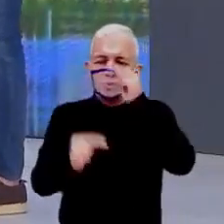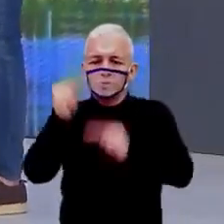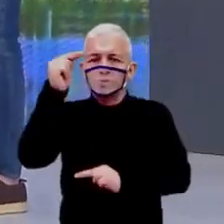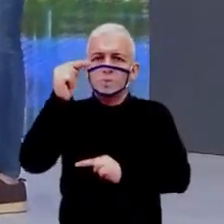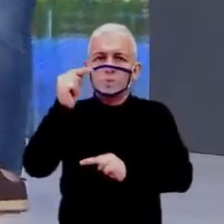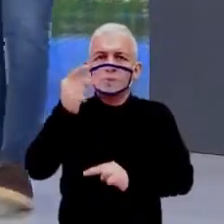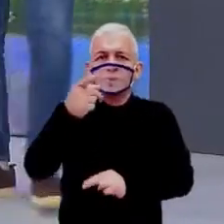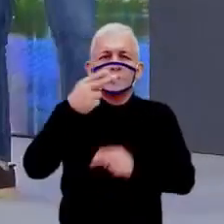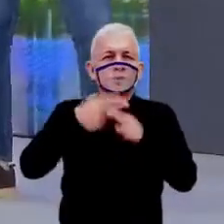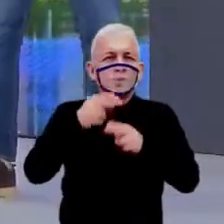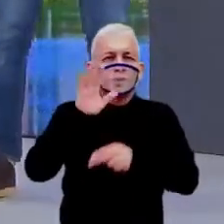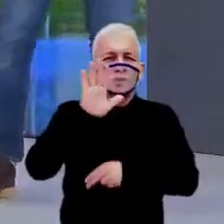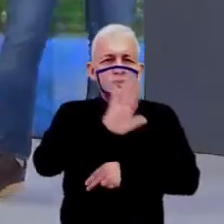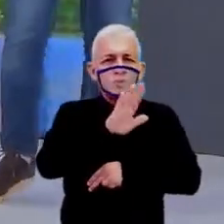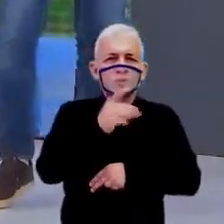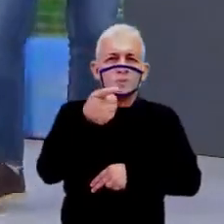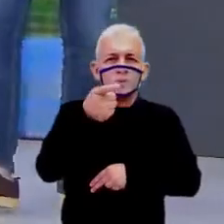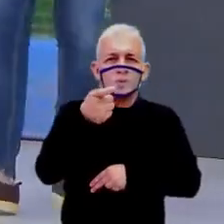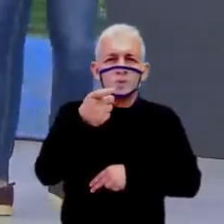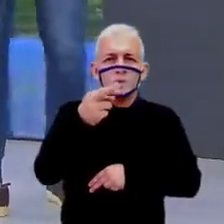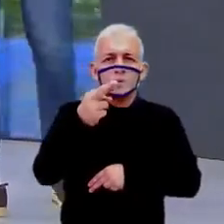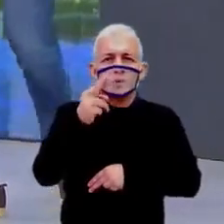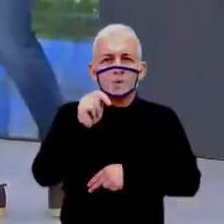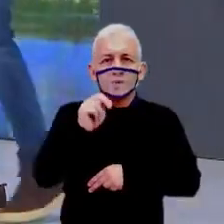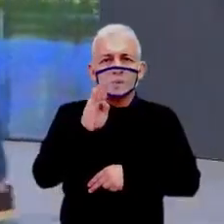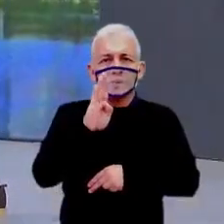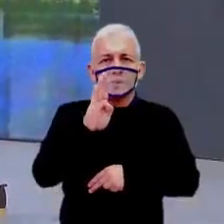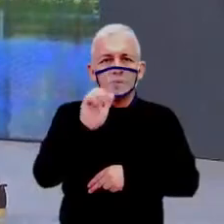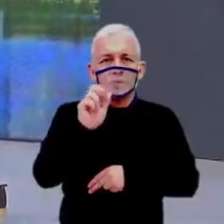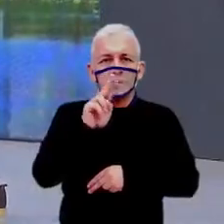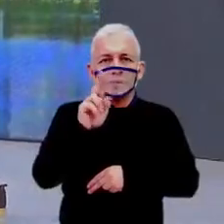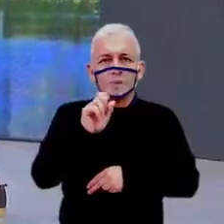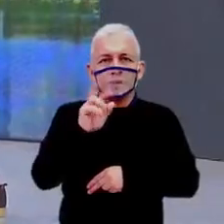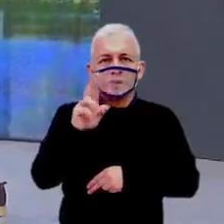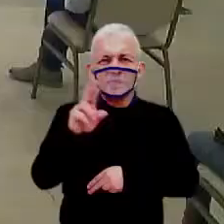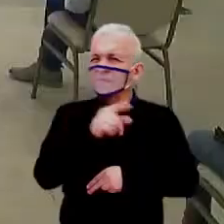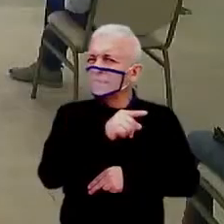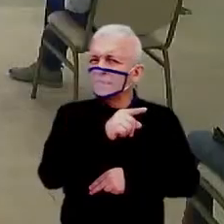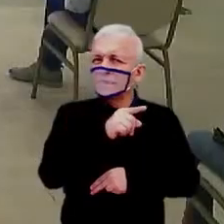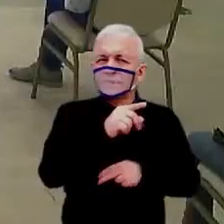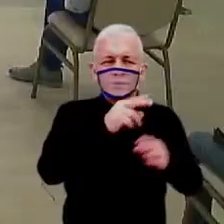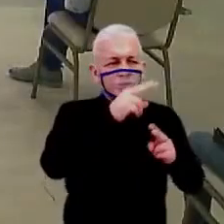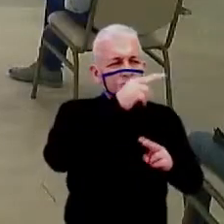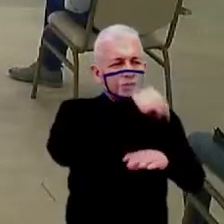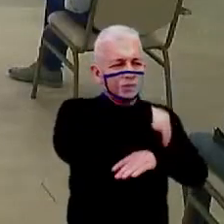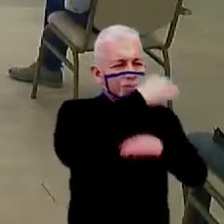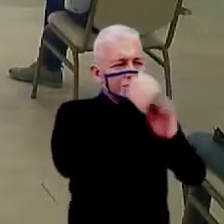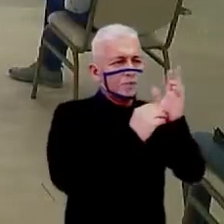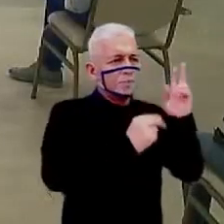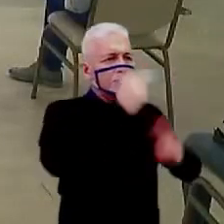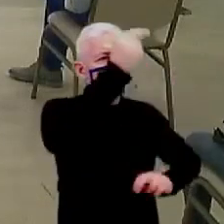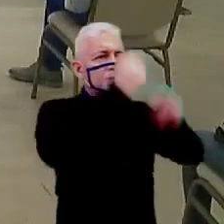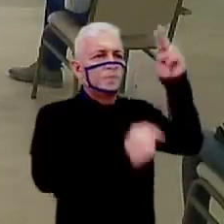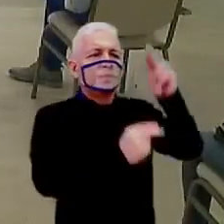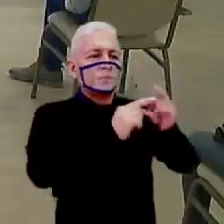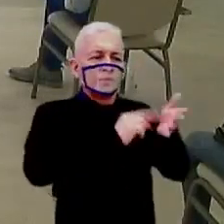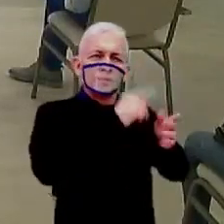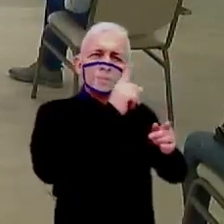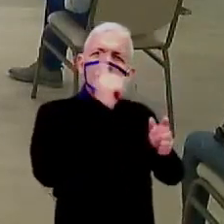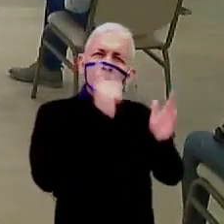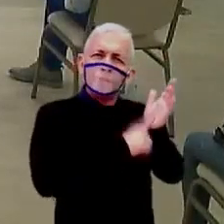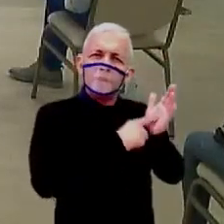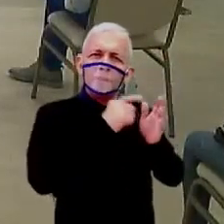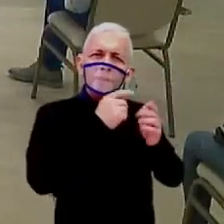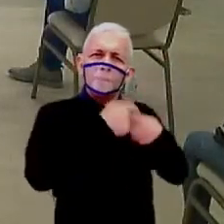Bazar. Y este mercado Gran Bazar, alcalde, bajo su liderazgo, dignificará la labor de más de